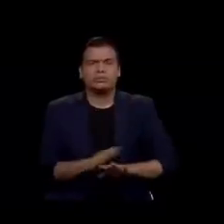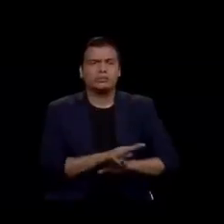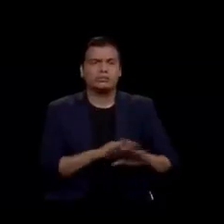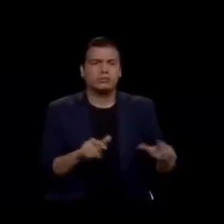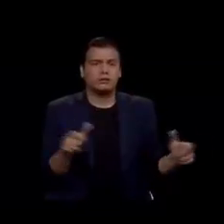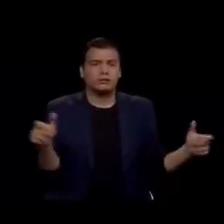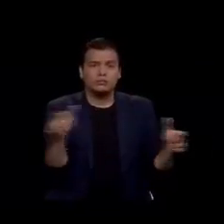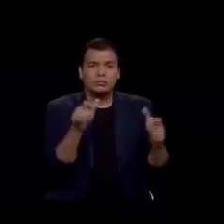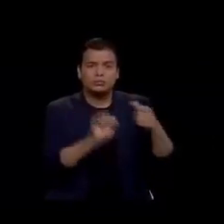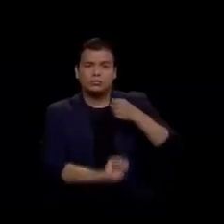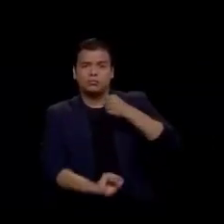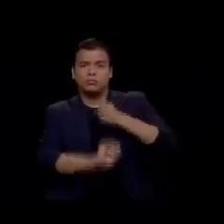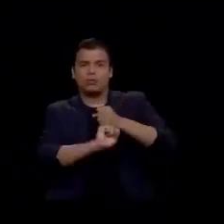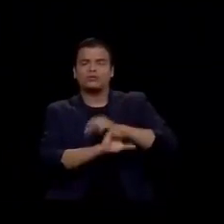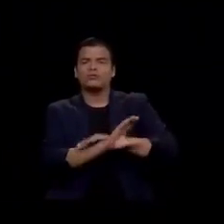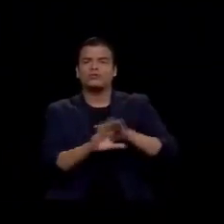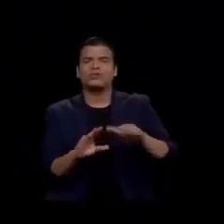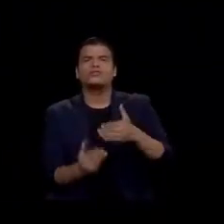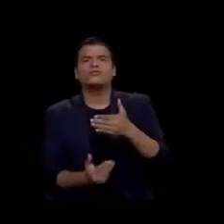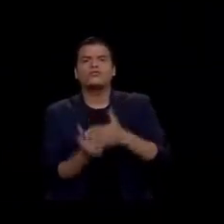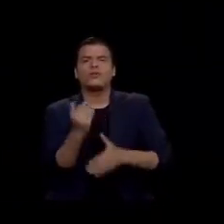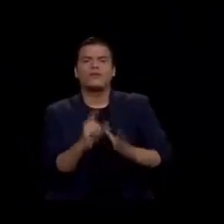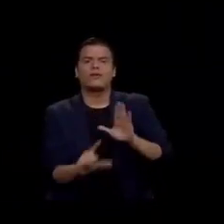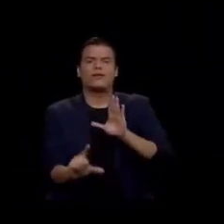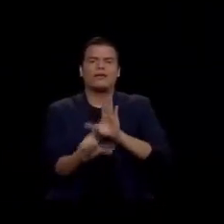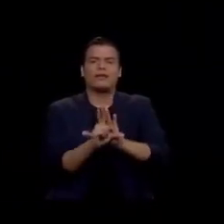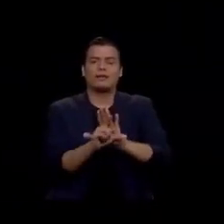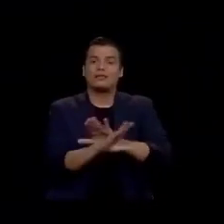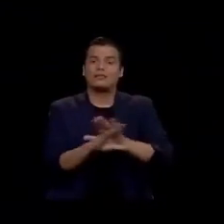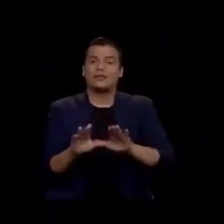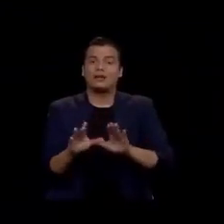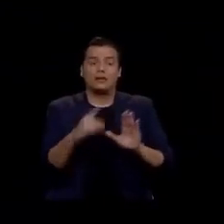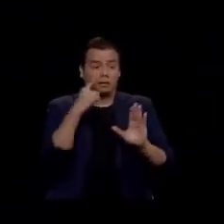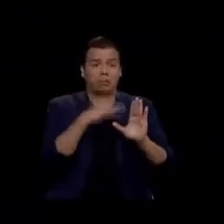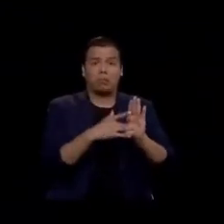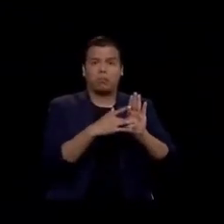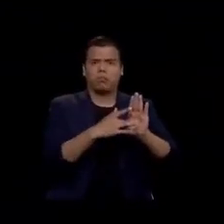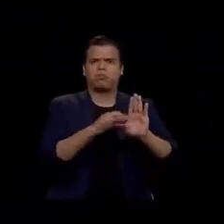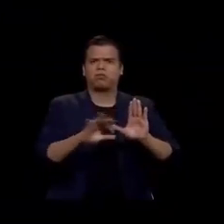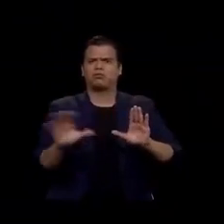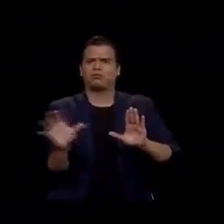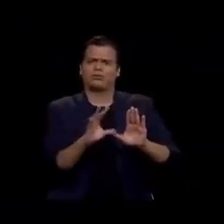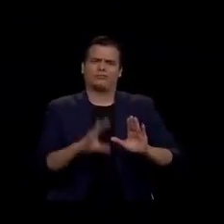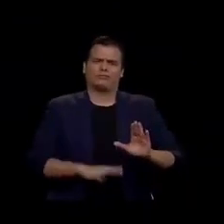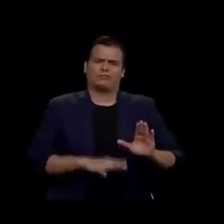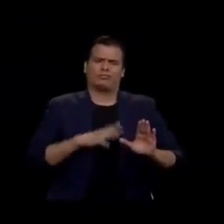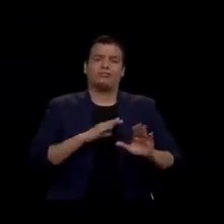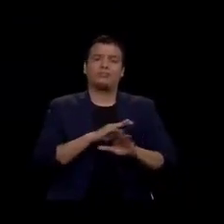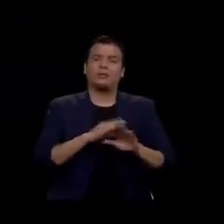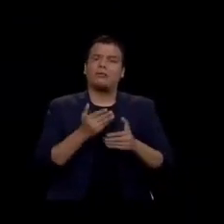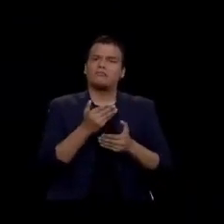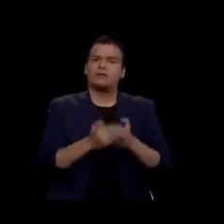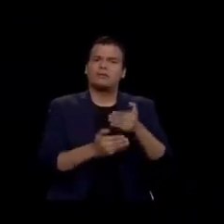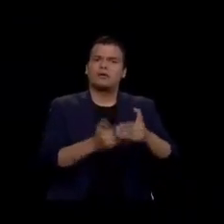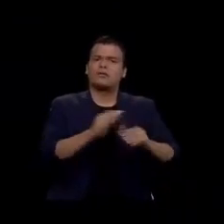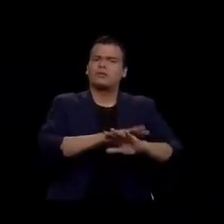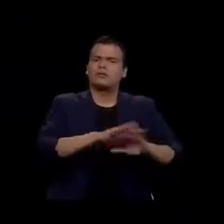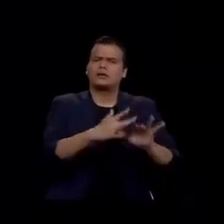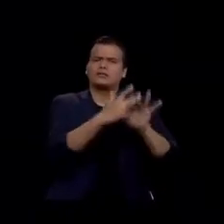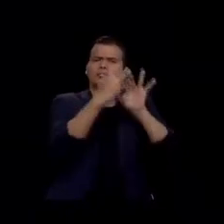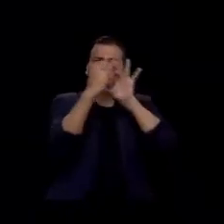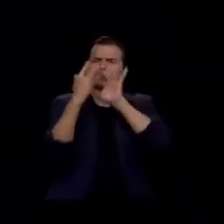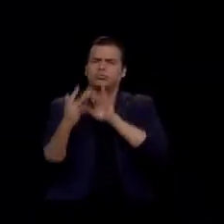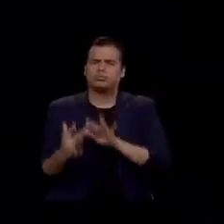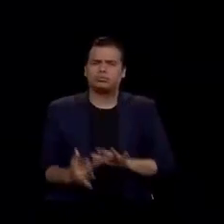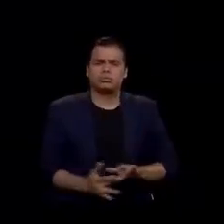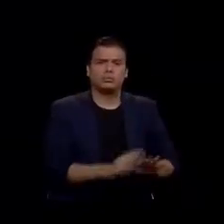congreso tenemos una ley nueva a la cual todos los colombianos debemos estar muy orgullosos y ya estamos empezando a conectar lo hemos venido conectando a todo